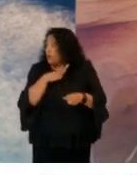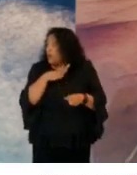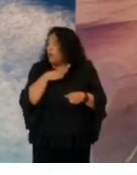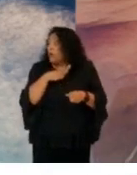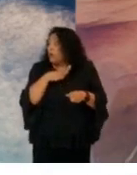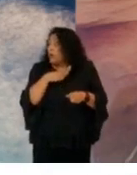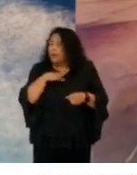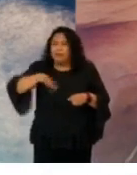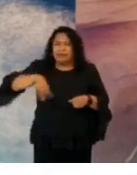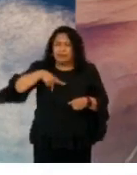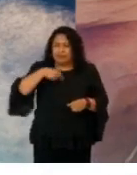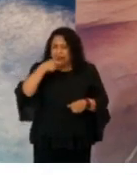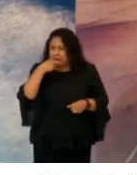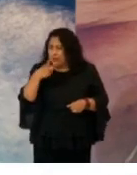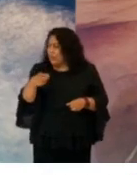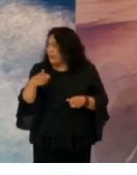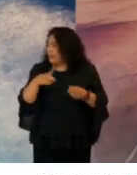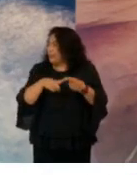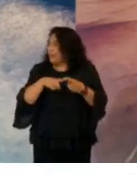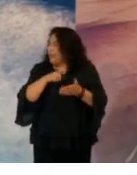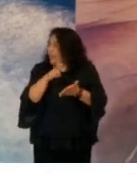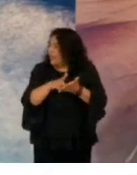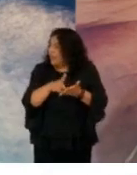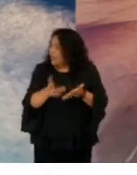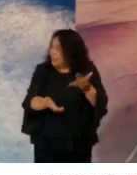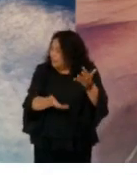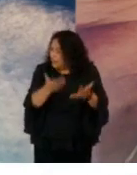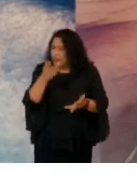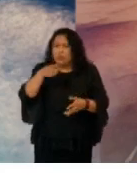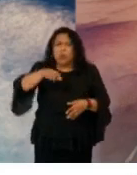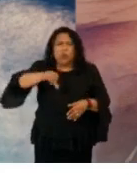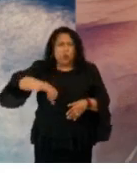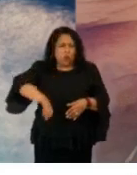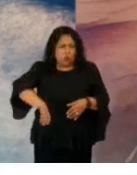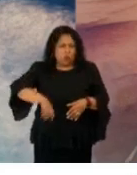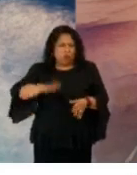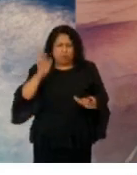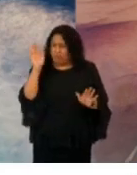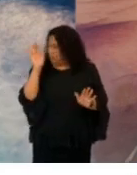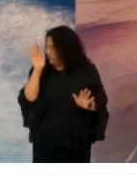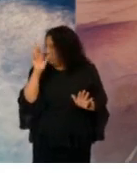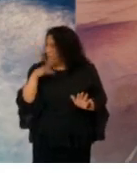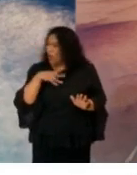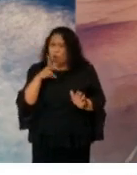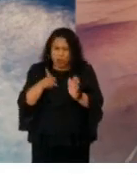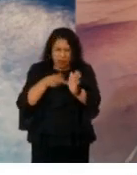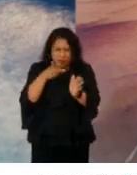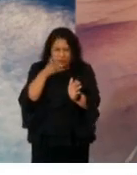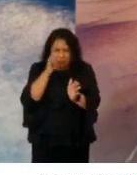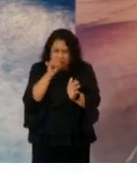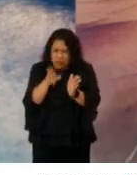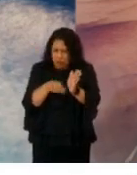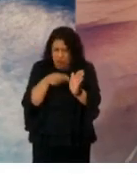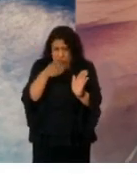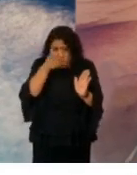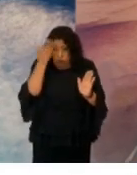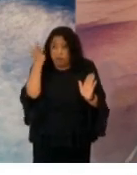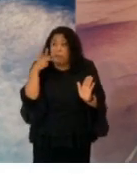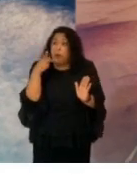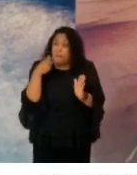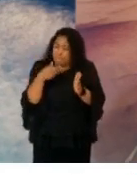eso lo que mencionaba antes, con la ley de incendios, con el acuerdo de Escazú, que hoy no sé si Chile acá está ratificado, pero que